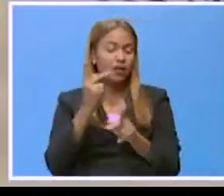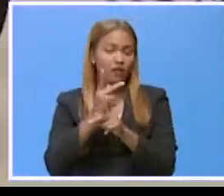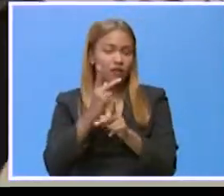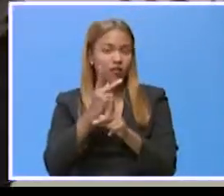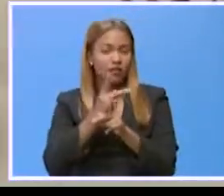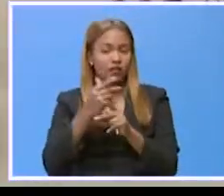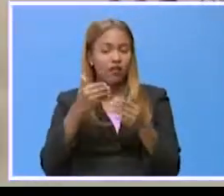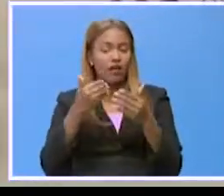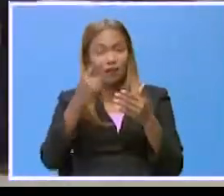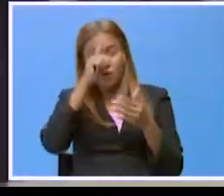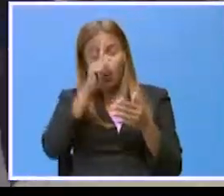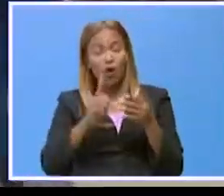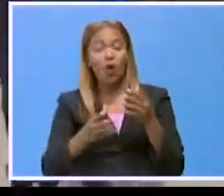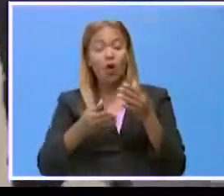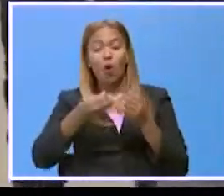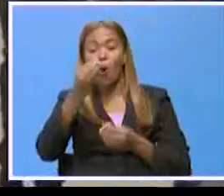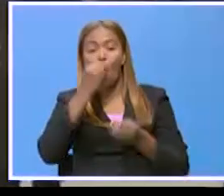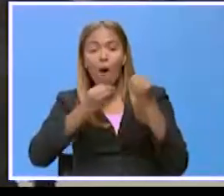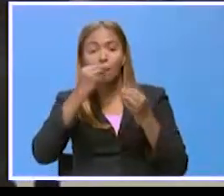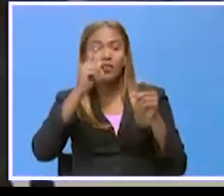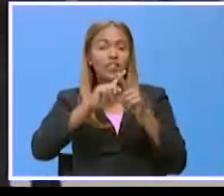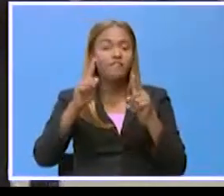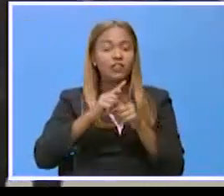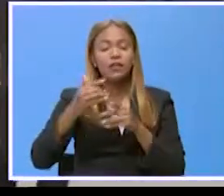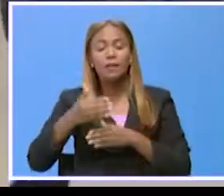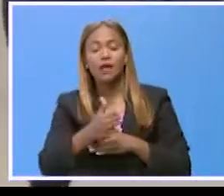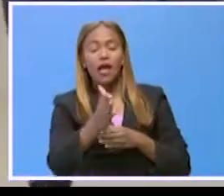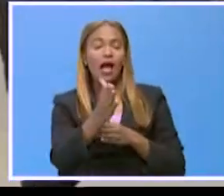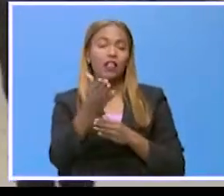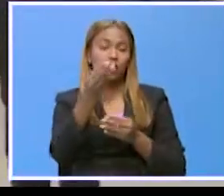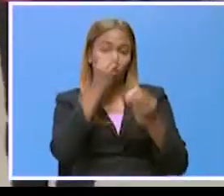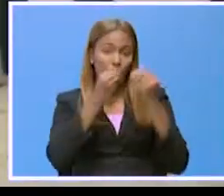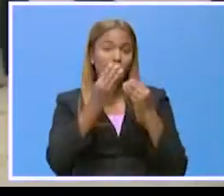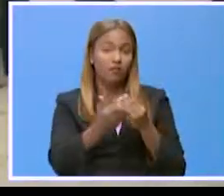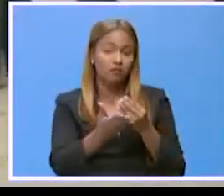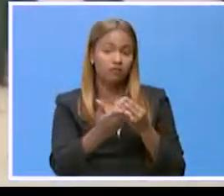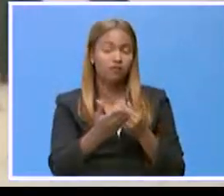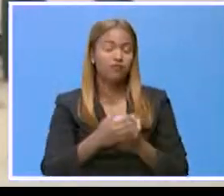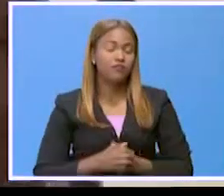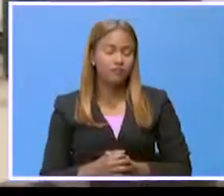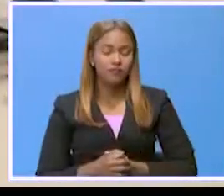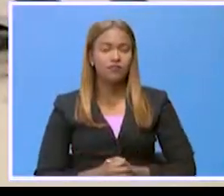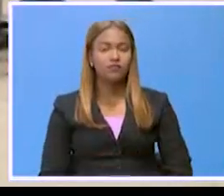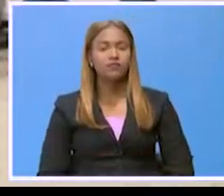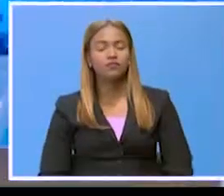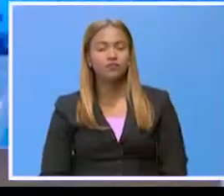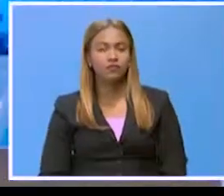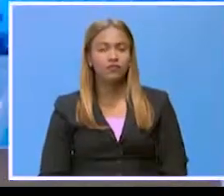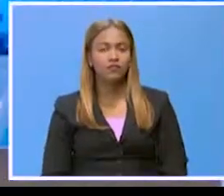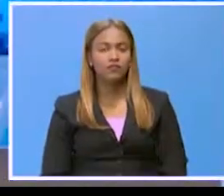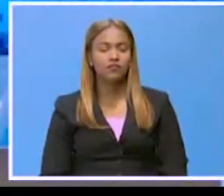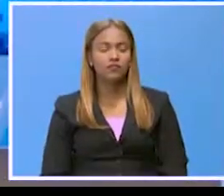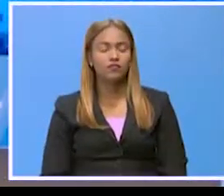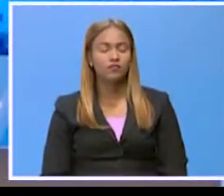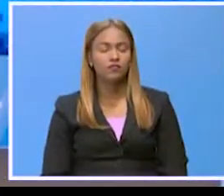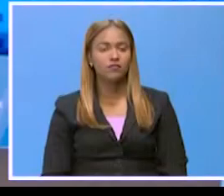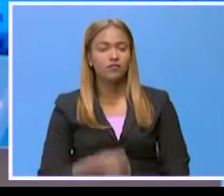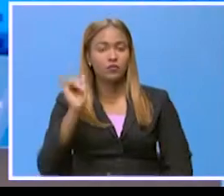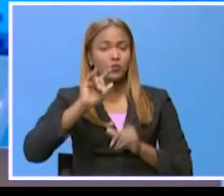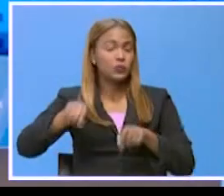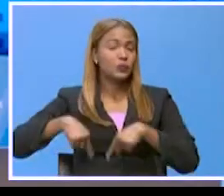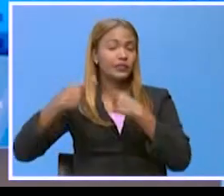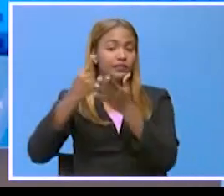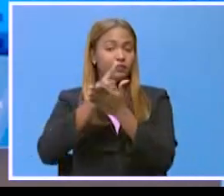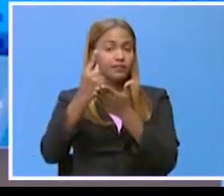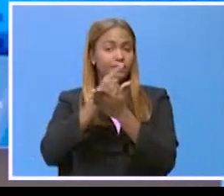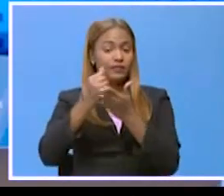ante el consumo de mariscos para 4 heredé noticias gioconda paulino señoras y durante la